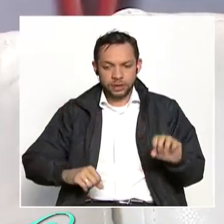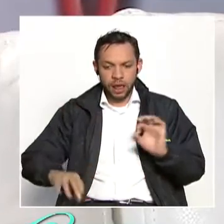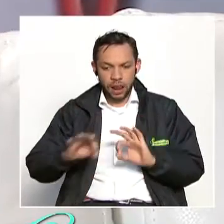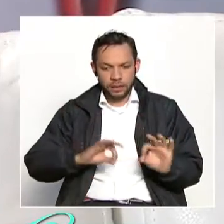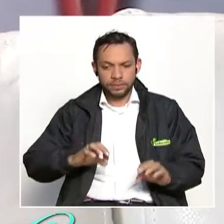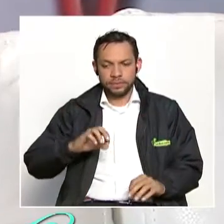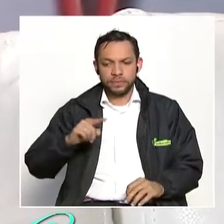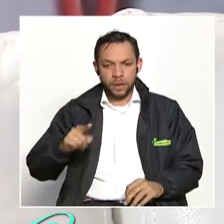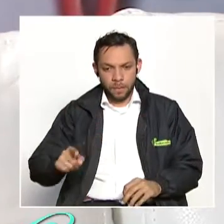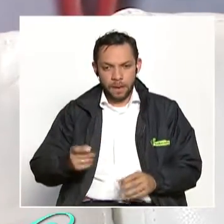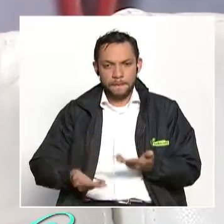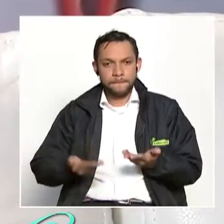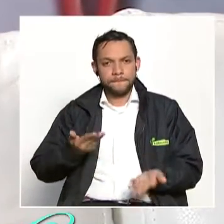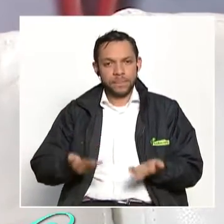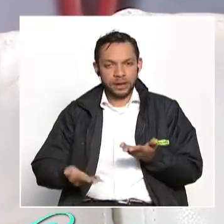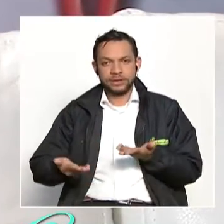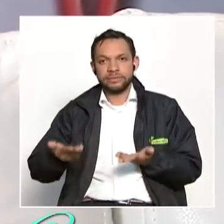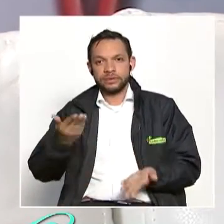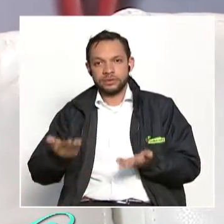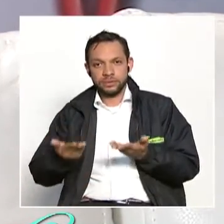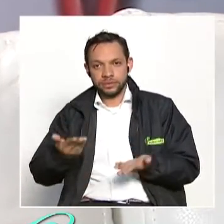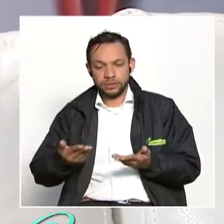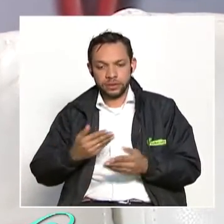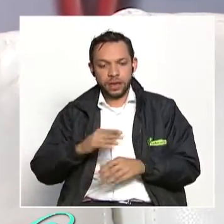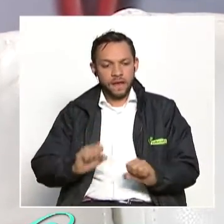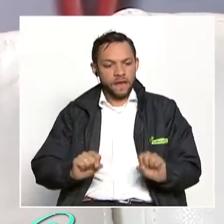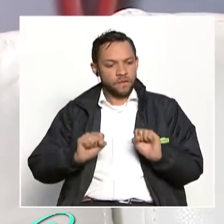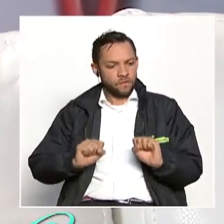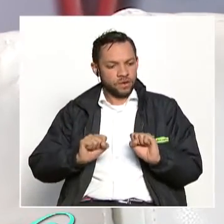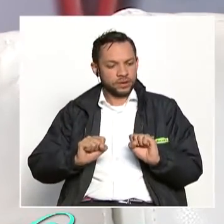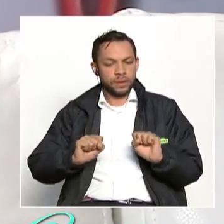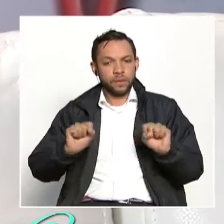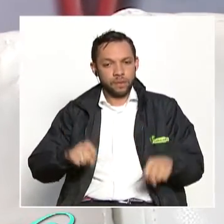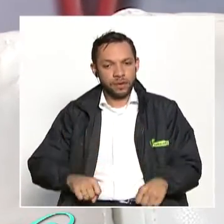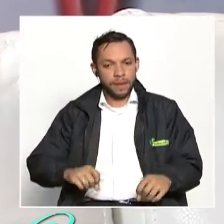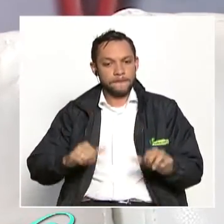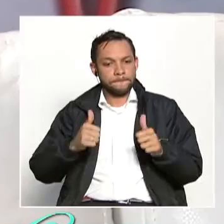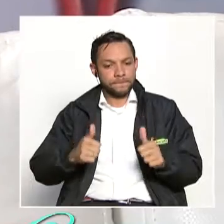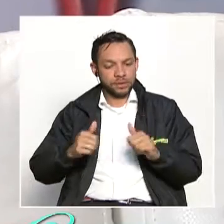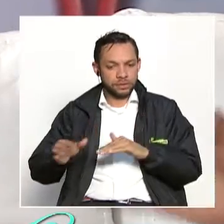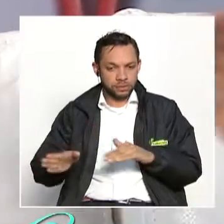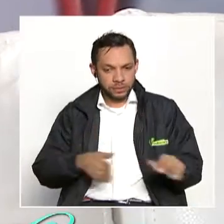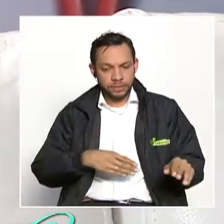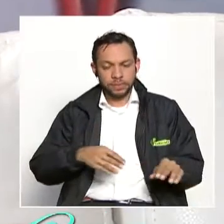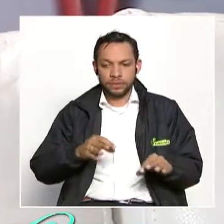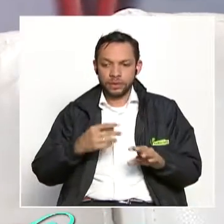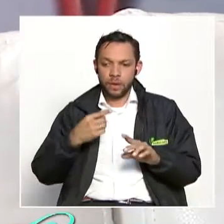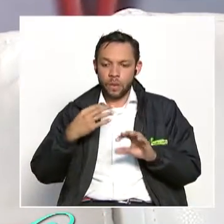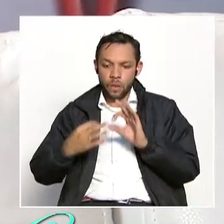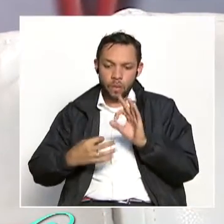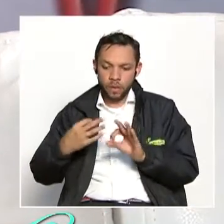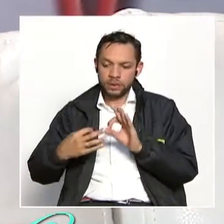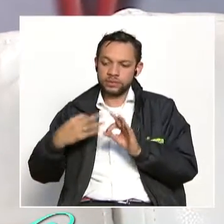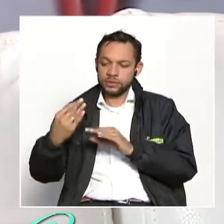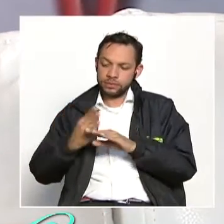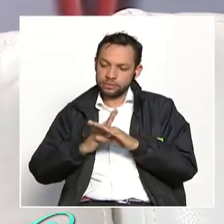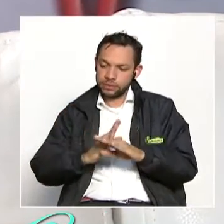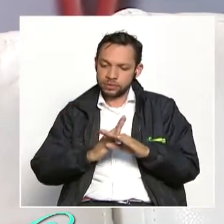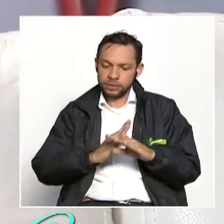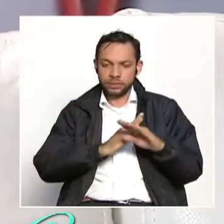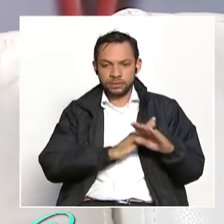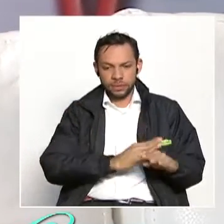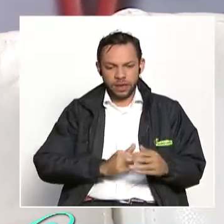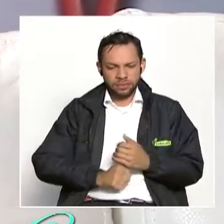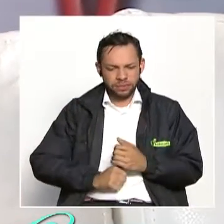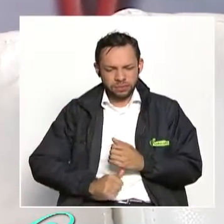microbiota equilibrada, el sistema inmune va a estar bien. Entonces, eso nos protege de todas las enfermedades, no solo de la